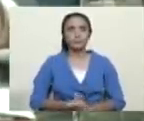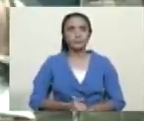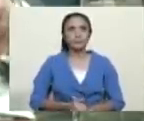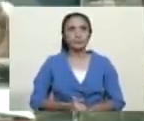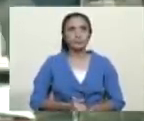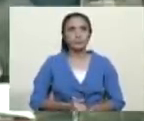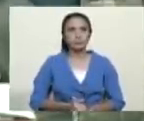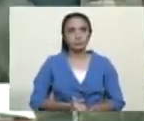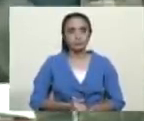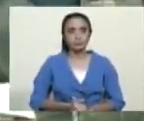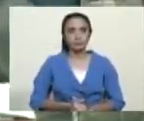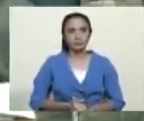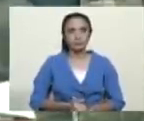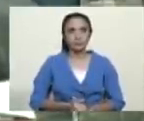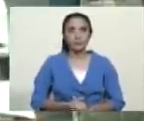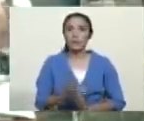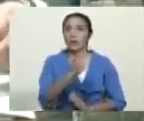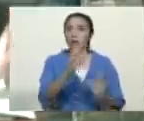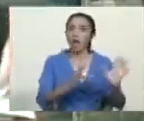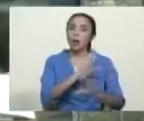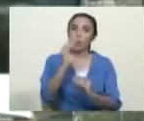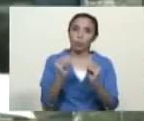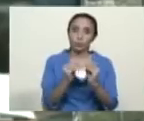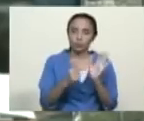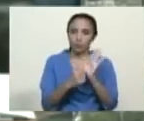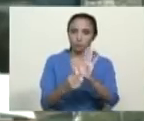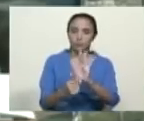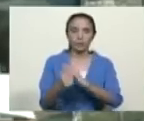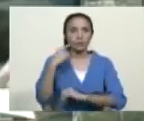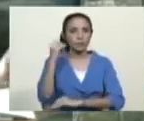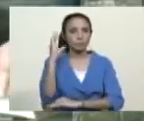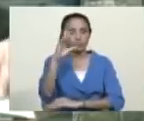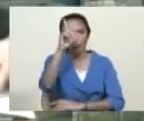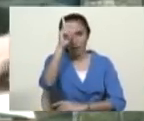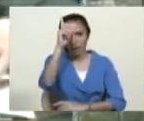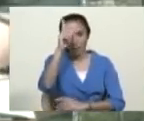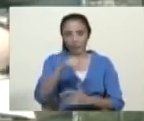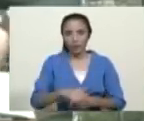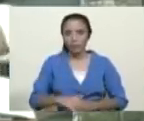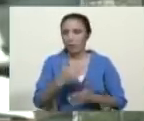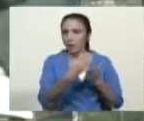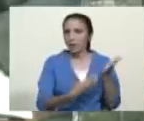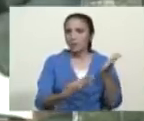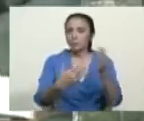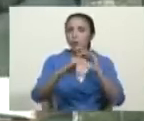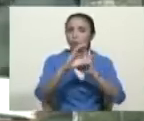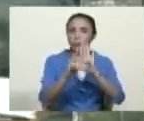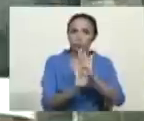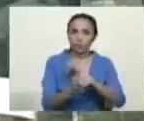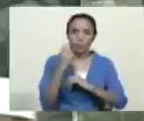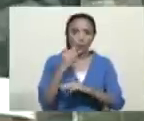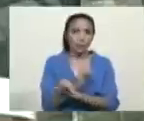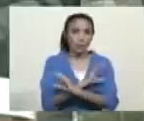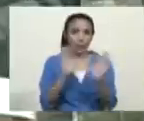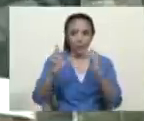lean las conclusiones jurídicas del Parlamento alemán. Allí todo está claro.